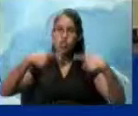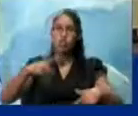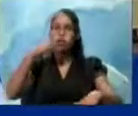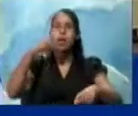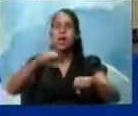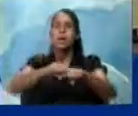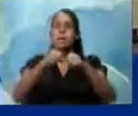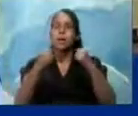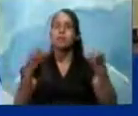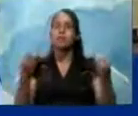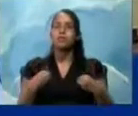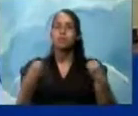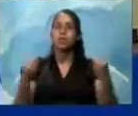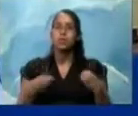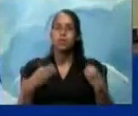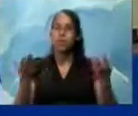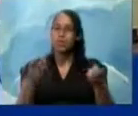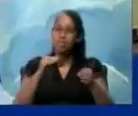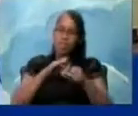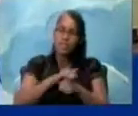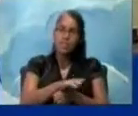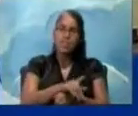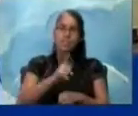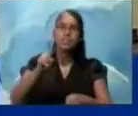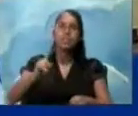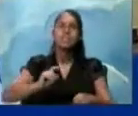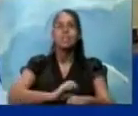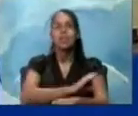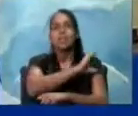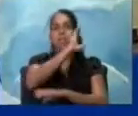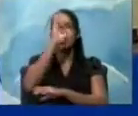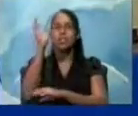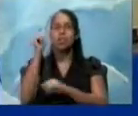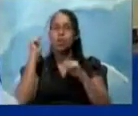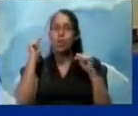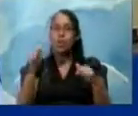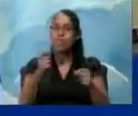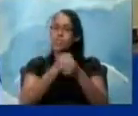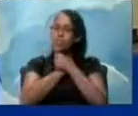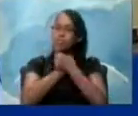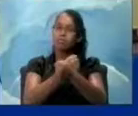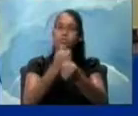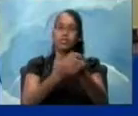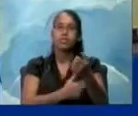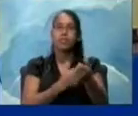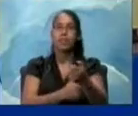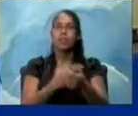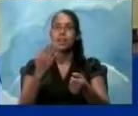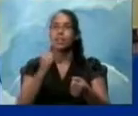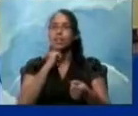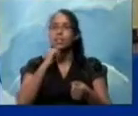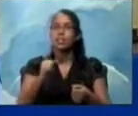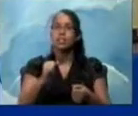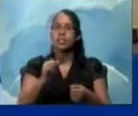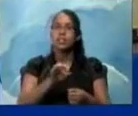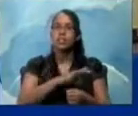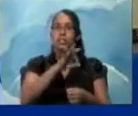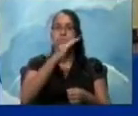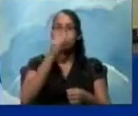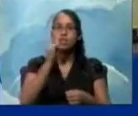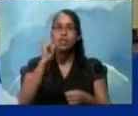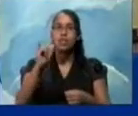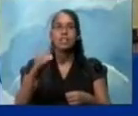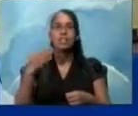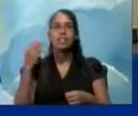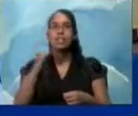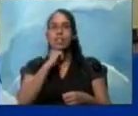vivo que descendí del cielo. Amén. Ese, amados hermanos, que es espíritu y que